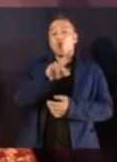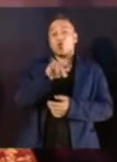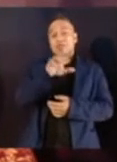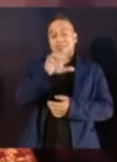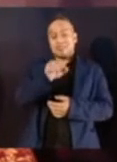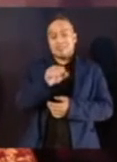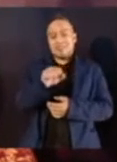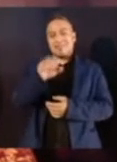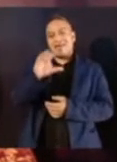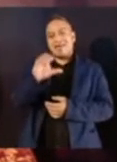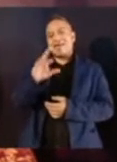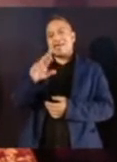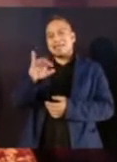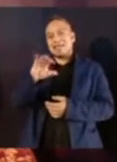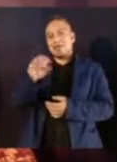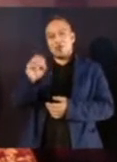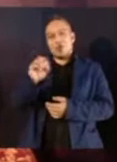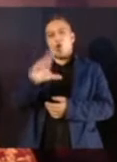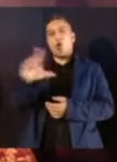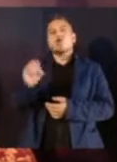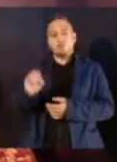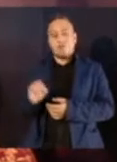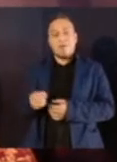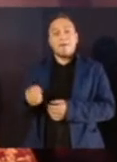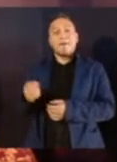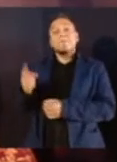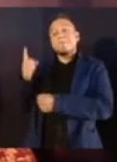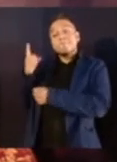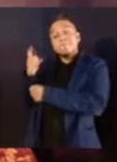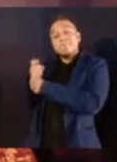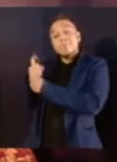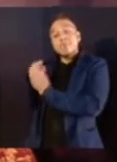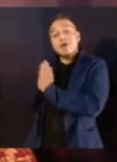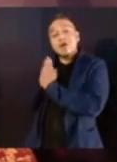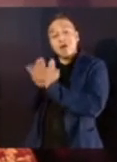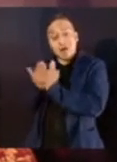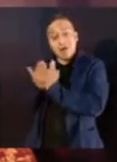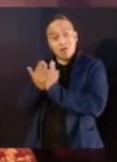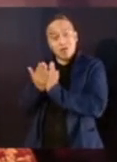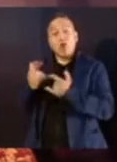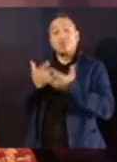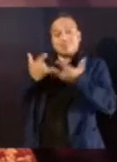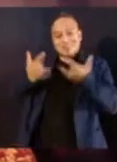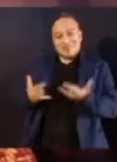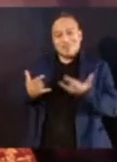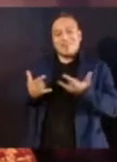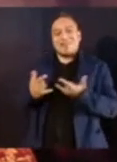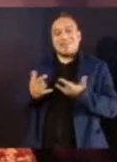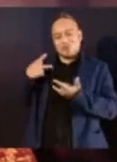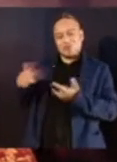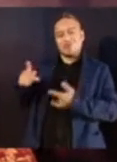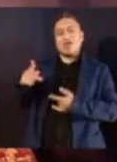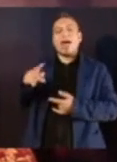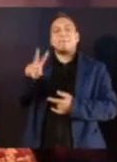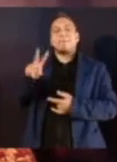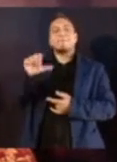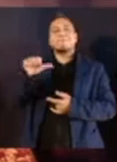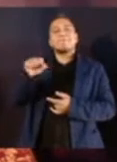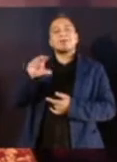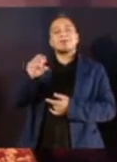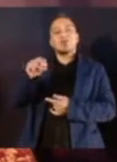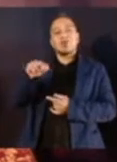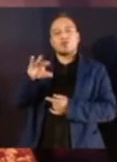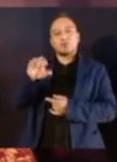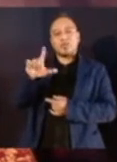de la autobiografía de José Vasconcelos, es el que resume de mejor manera tanto su talento